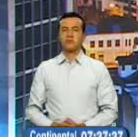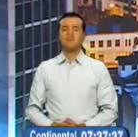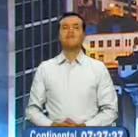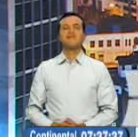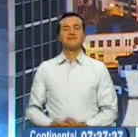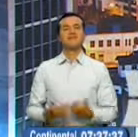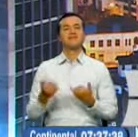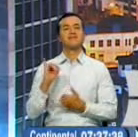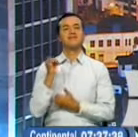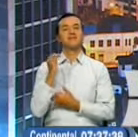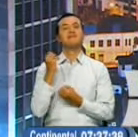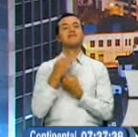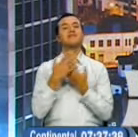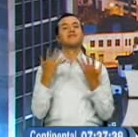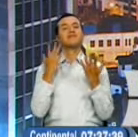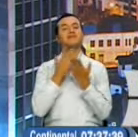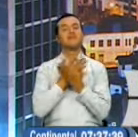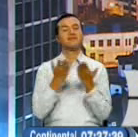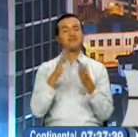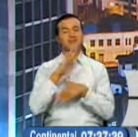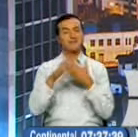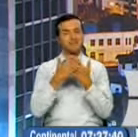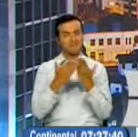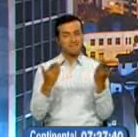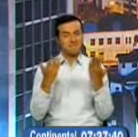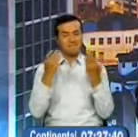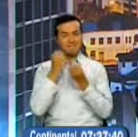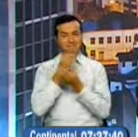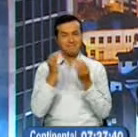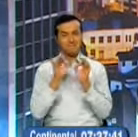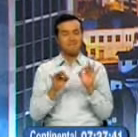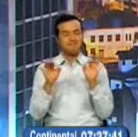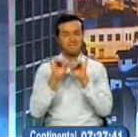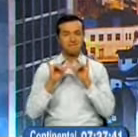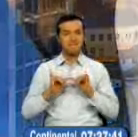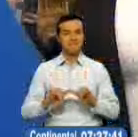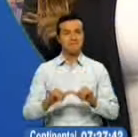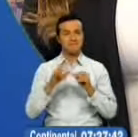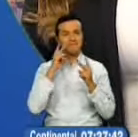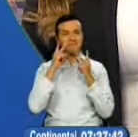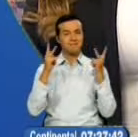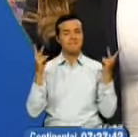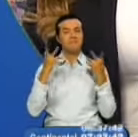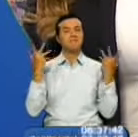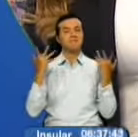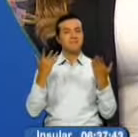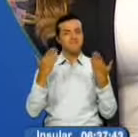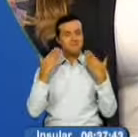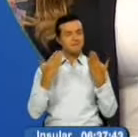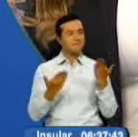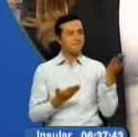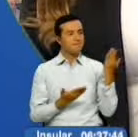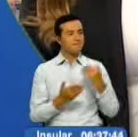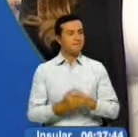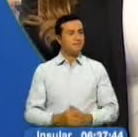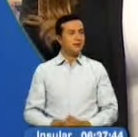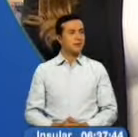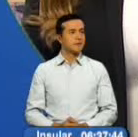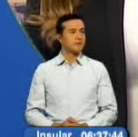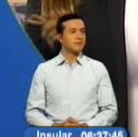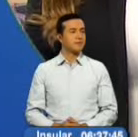En este jueves tenemos más para compartir con todos ustedes. La información continúa de la mano de Abraham Verduga desde el puerto principal. Abraham, buen día.